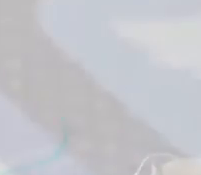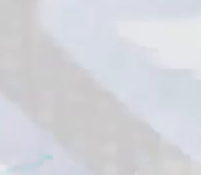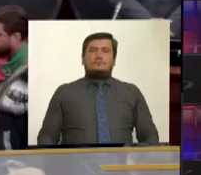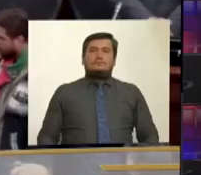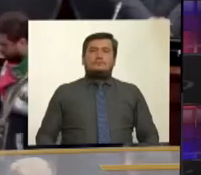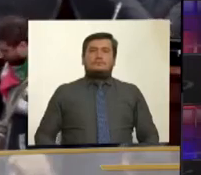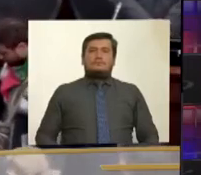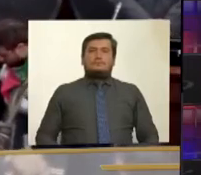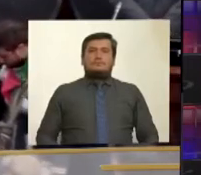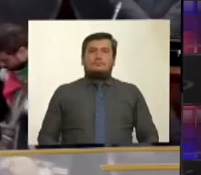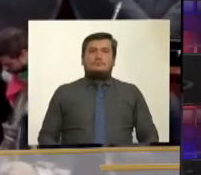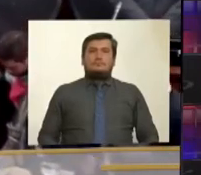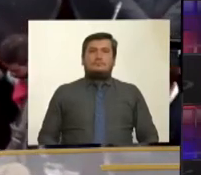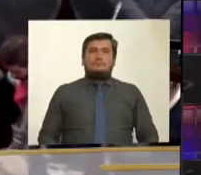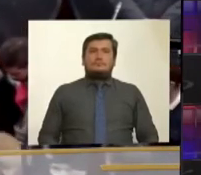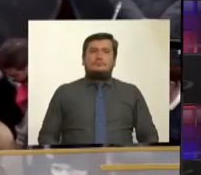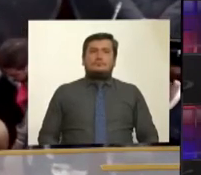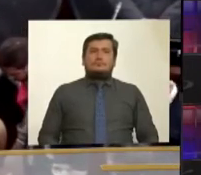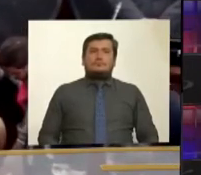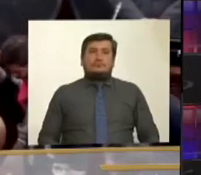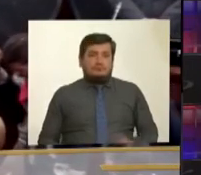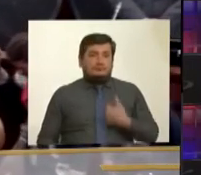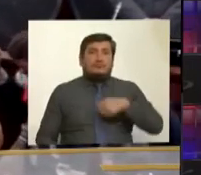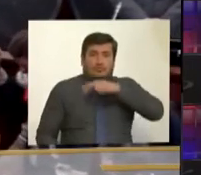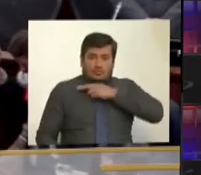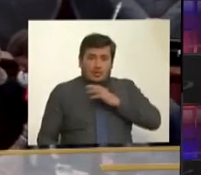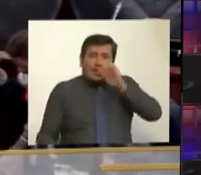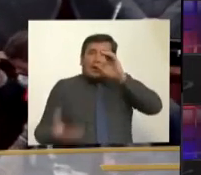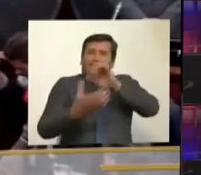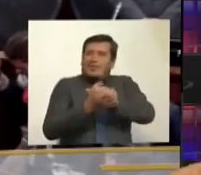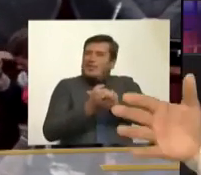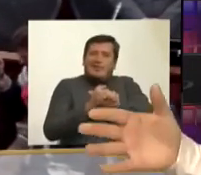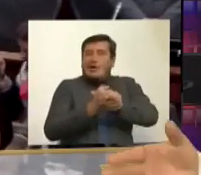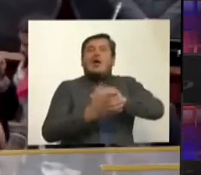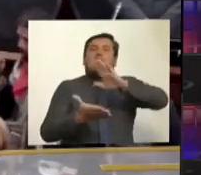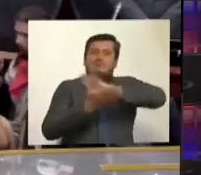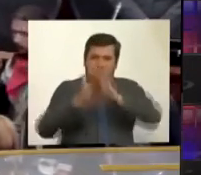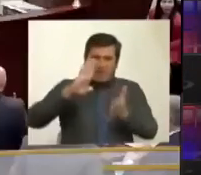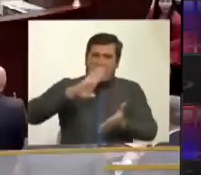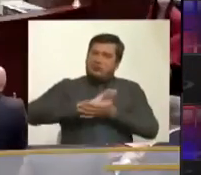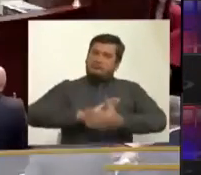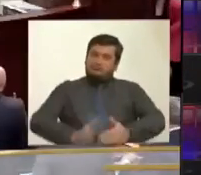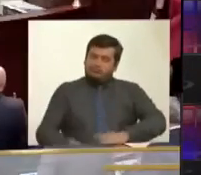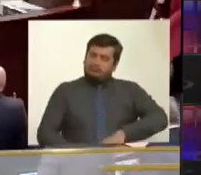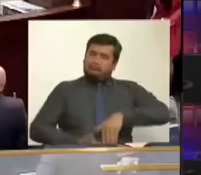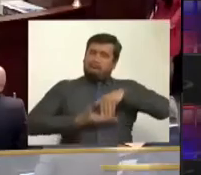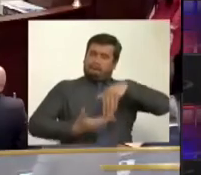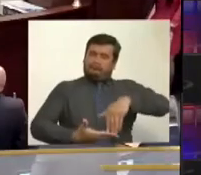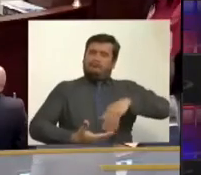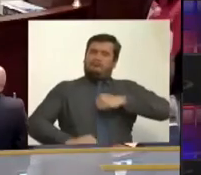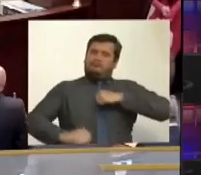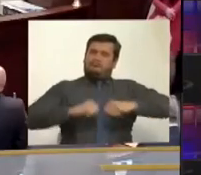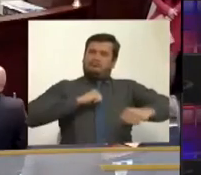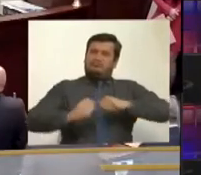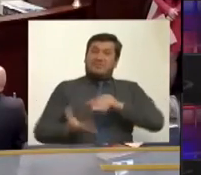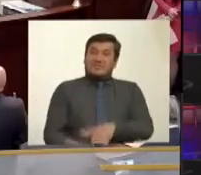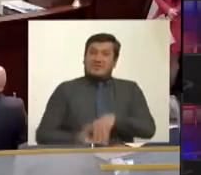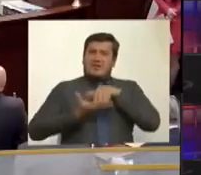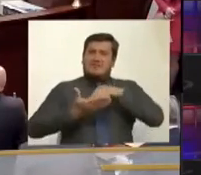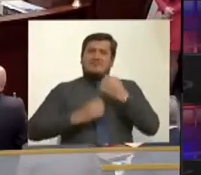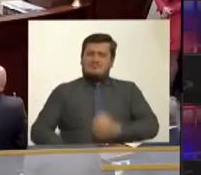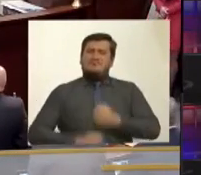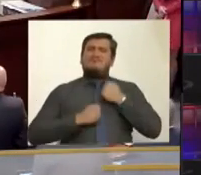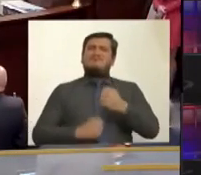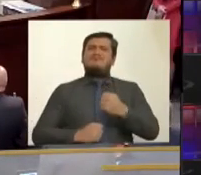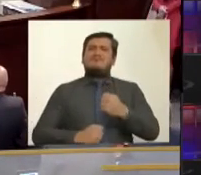límites. Por motivo del Día Internacional de los Derechos Humanos, el senador Alexander López invitó a las autoridades